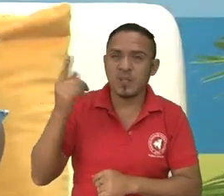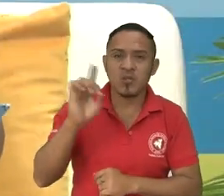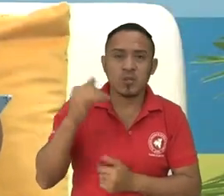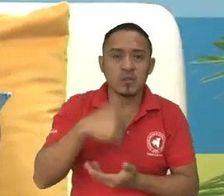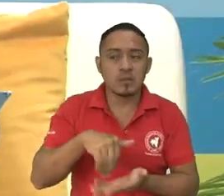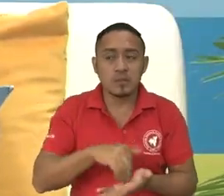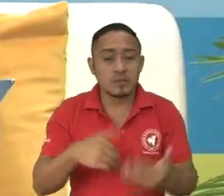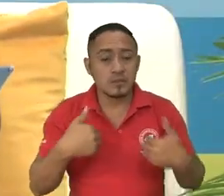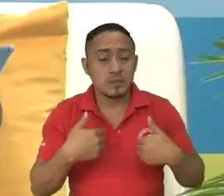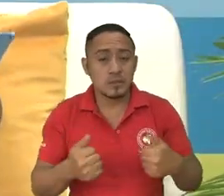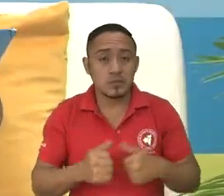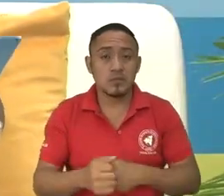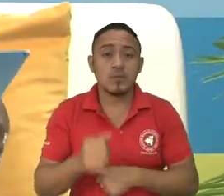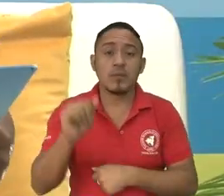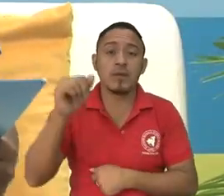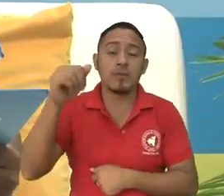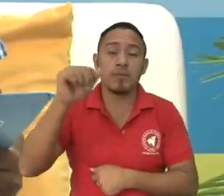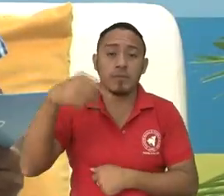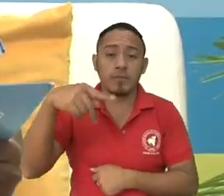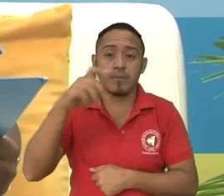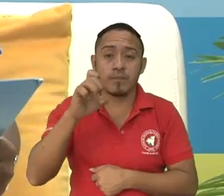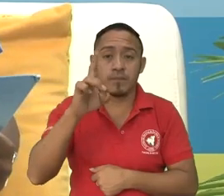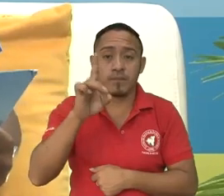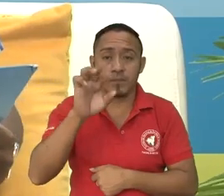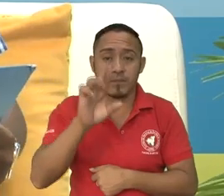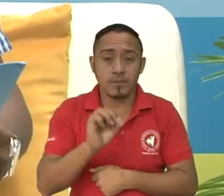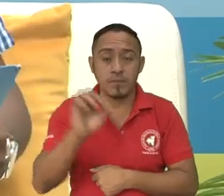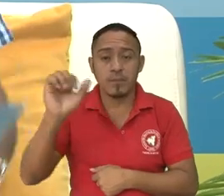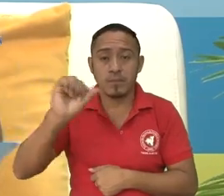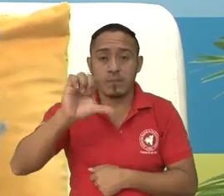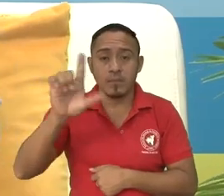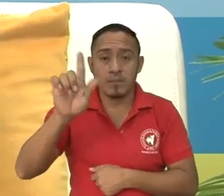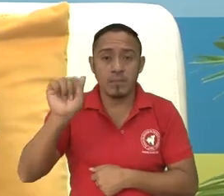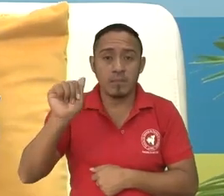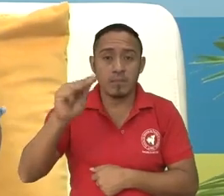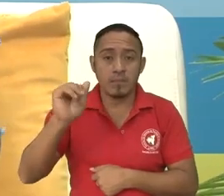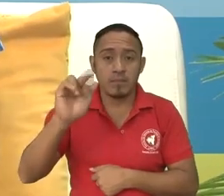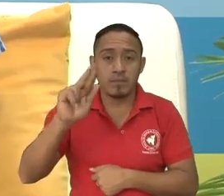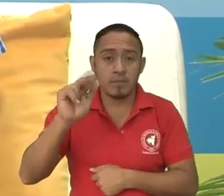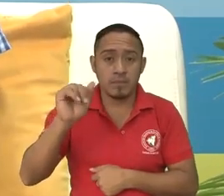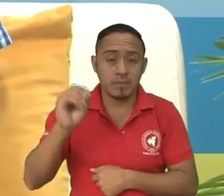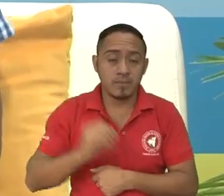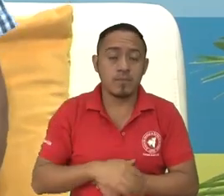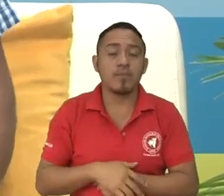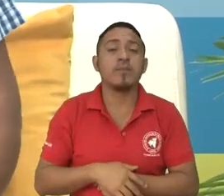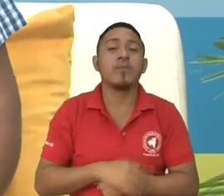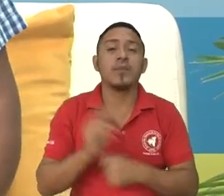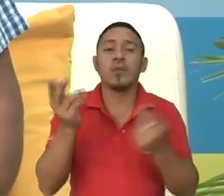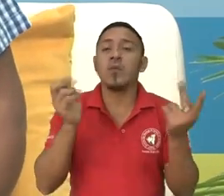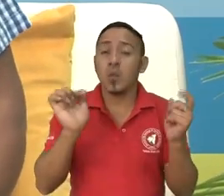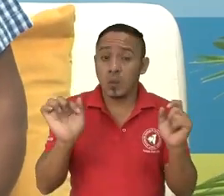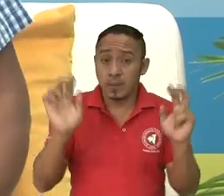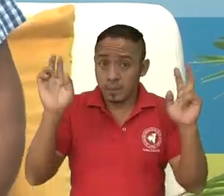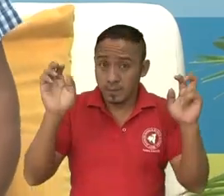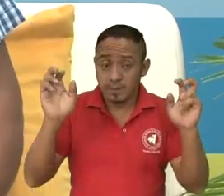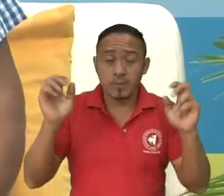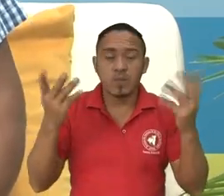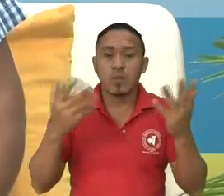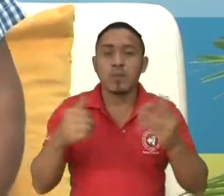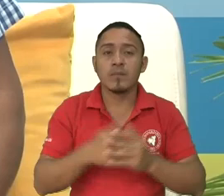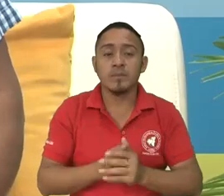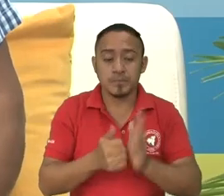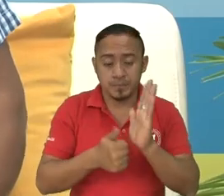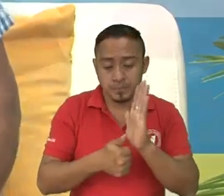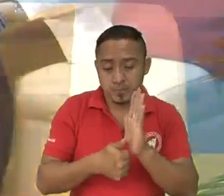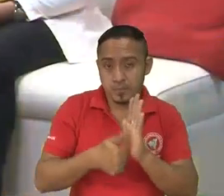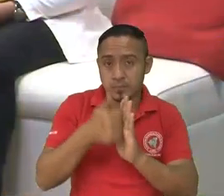hablar el tema muy importante, fundamental, importancia de cuidar la autoestima en nuestros niños